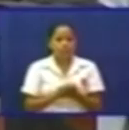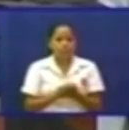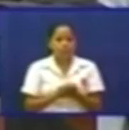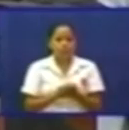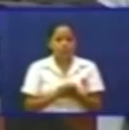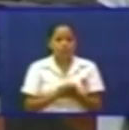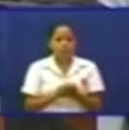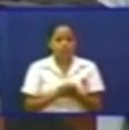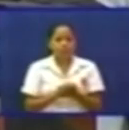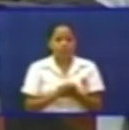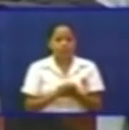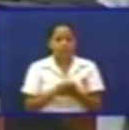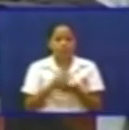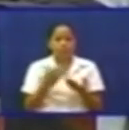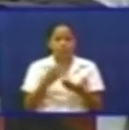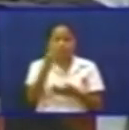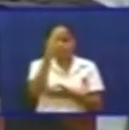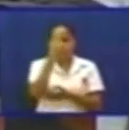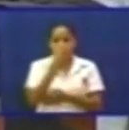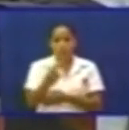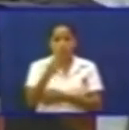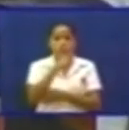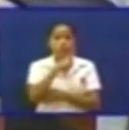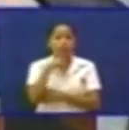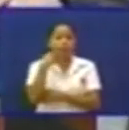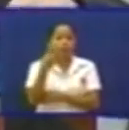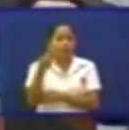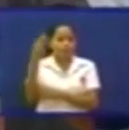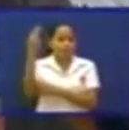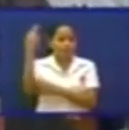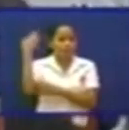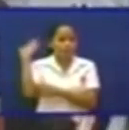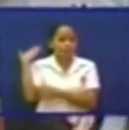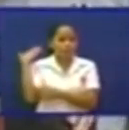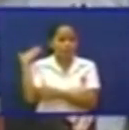que, en honor a la verdad histórica,